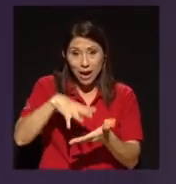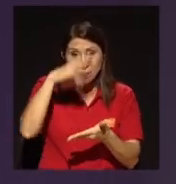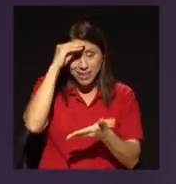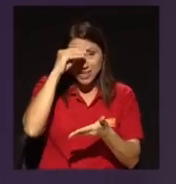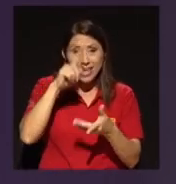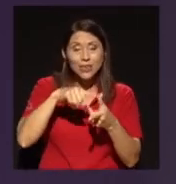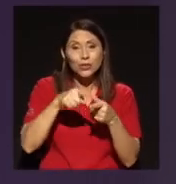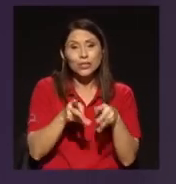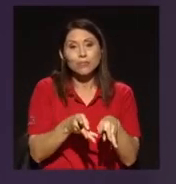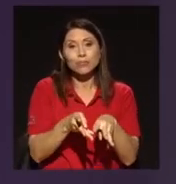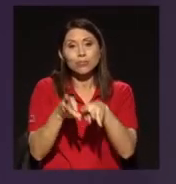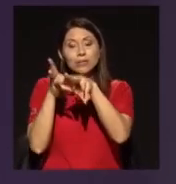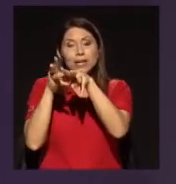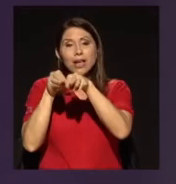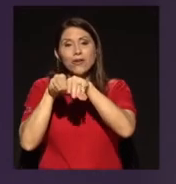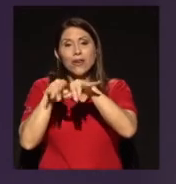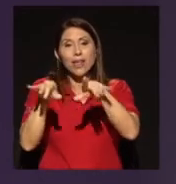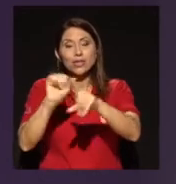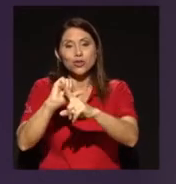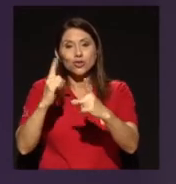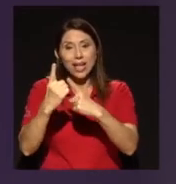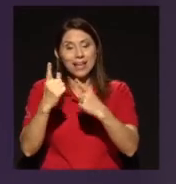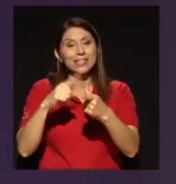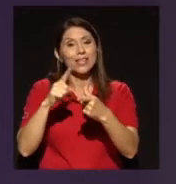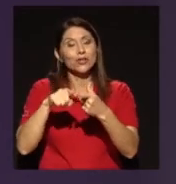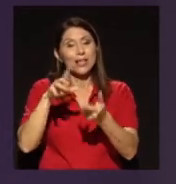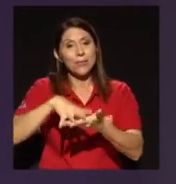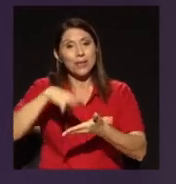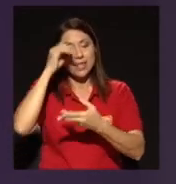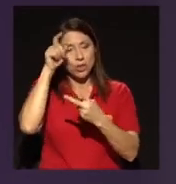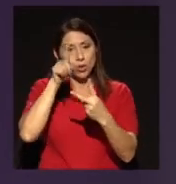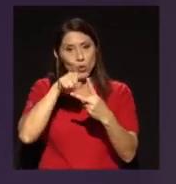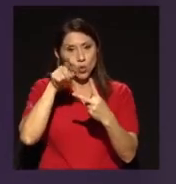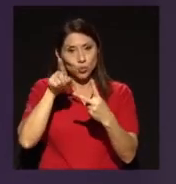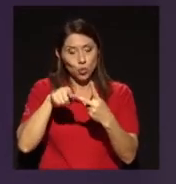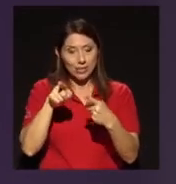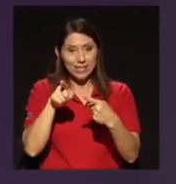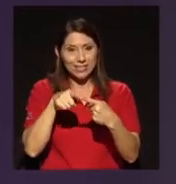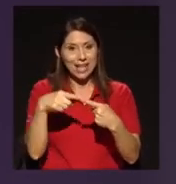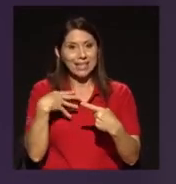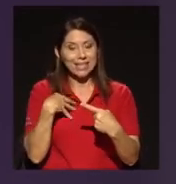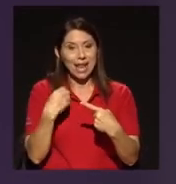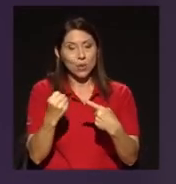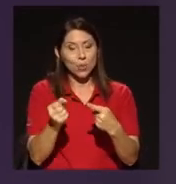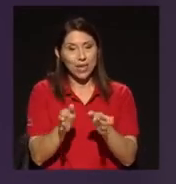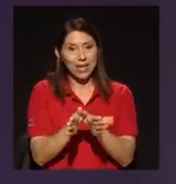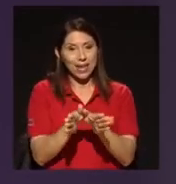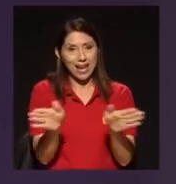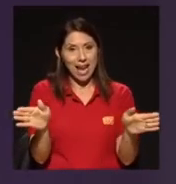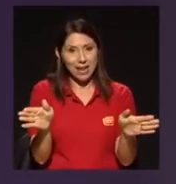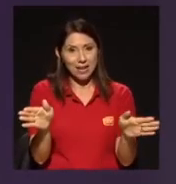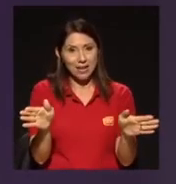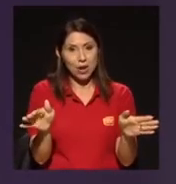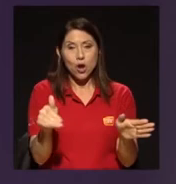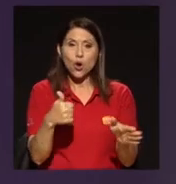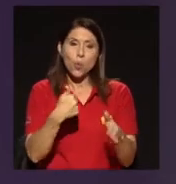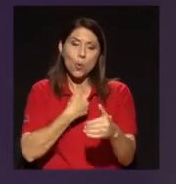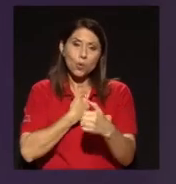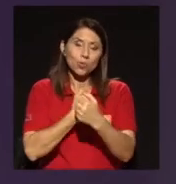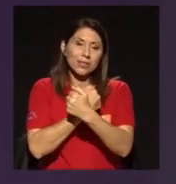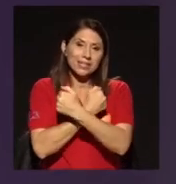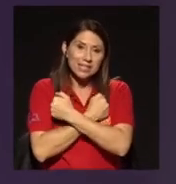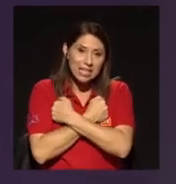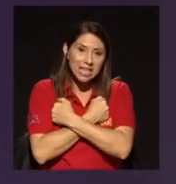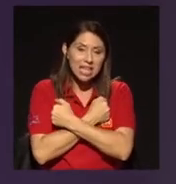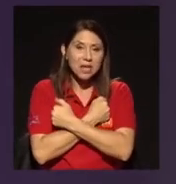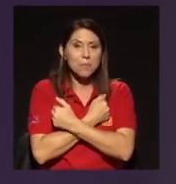sociales. Uh-huh. Entonces están aprendiendo dos cosas a la vez. Están aprendiendo salud en general, uh-huh. como autoestima, como